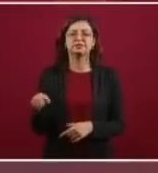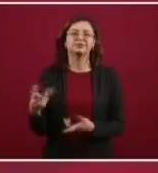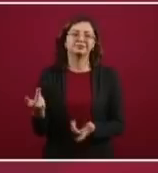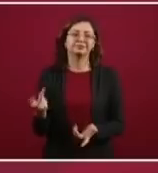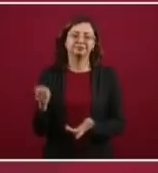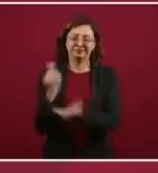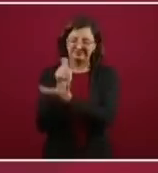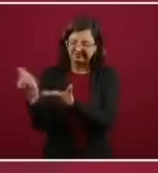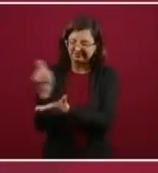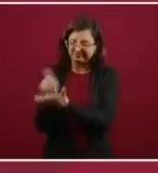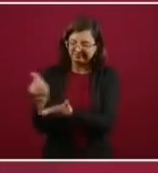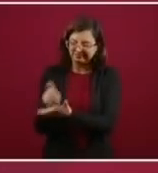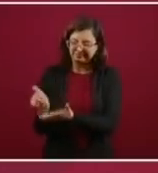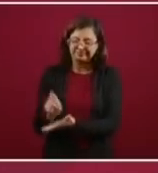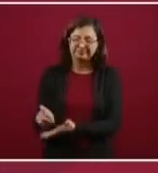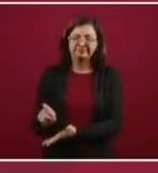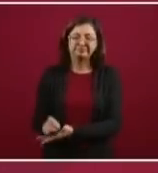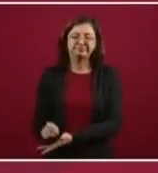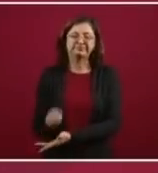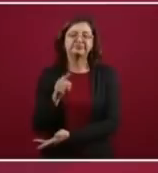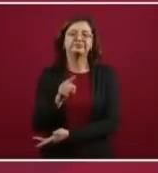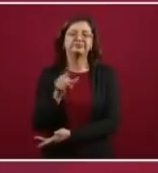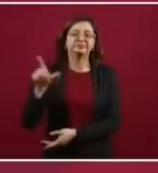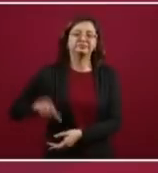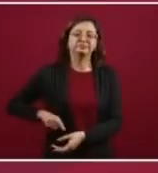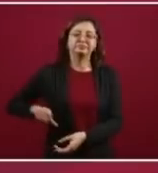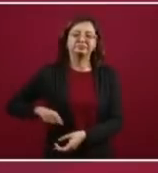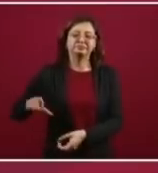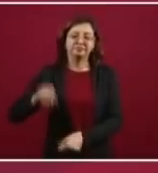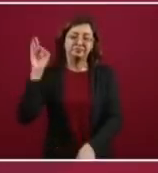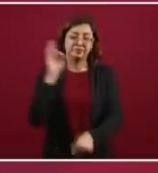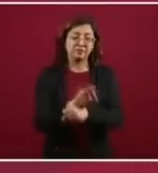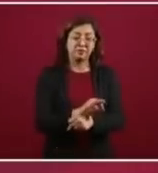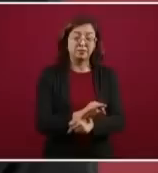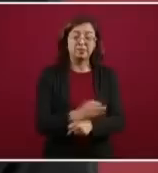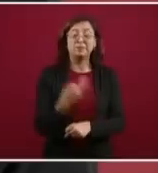defensor del régimen. Él mismo.